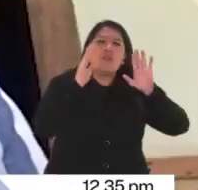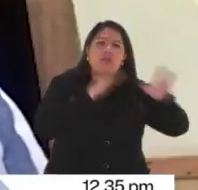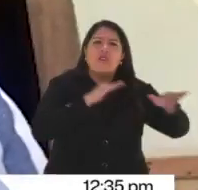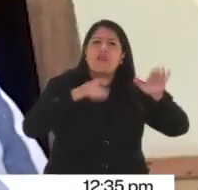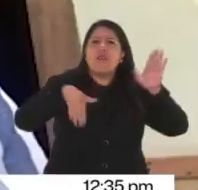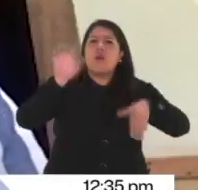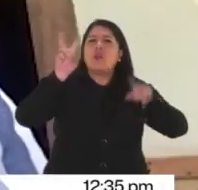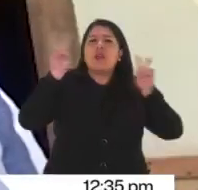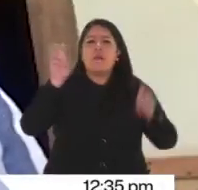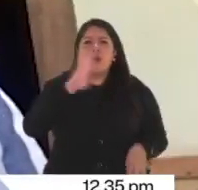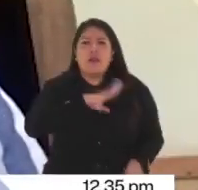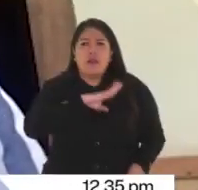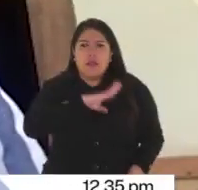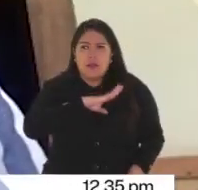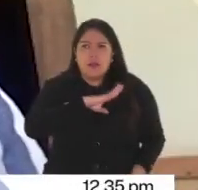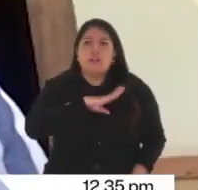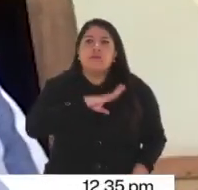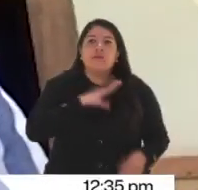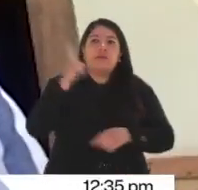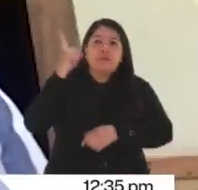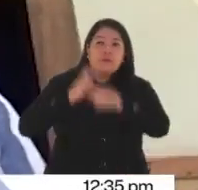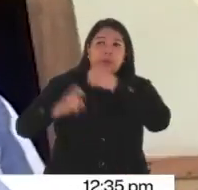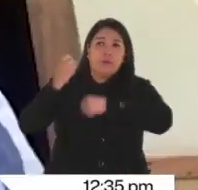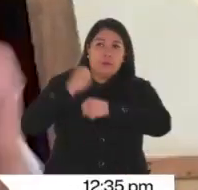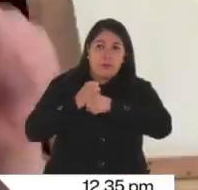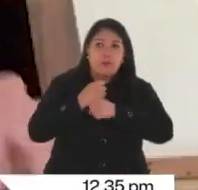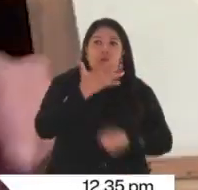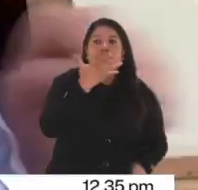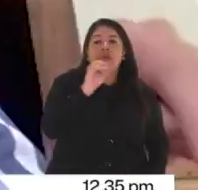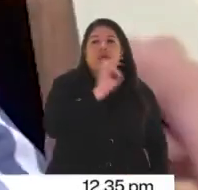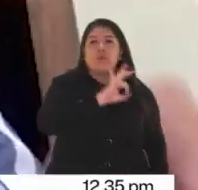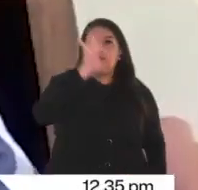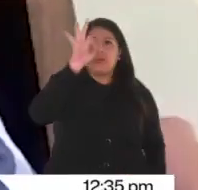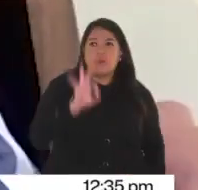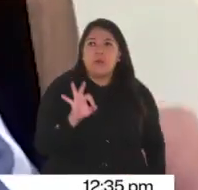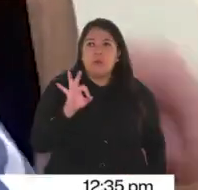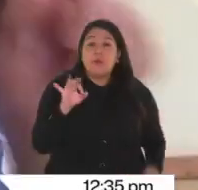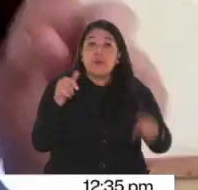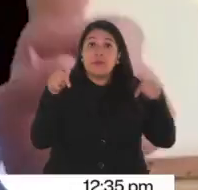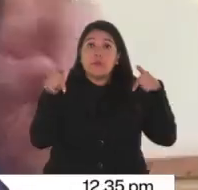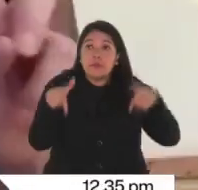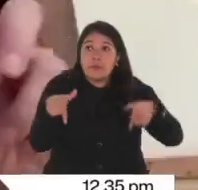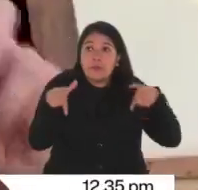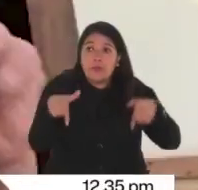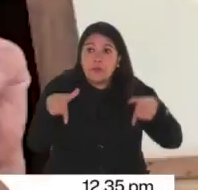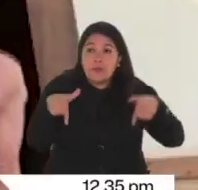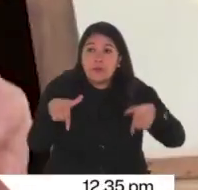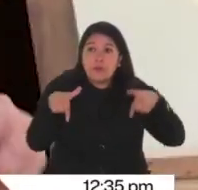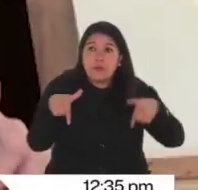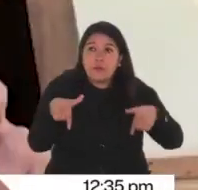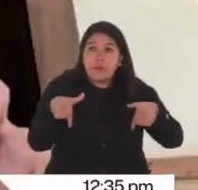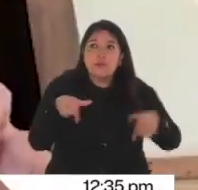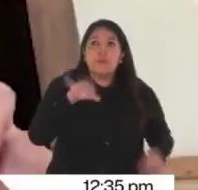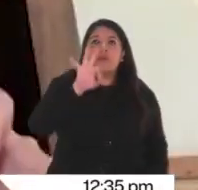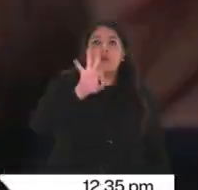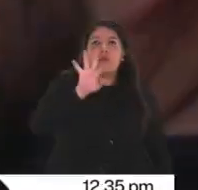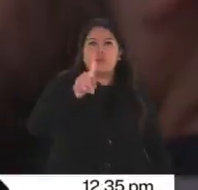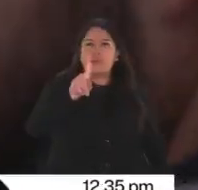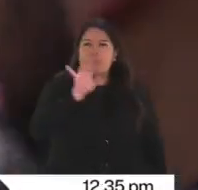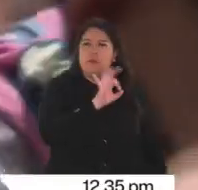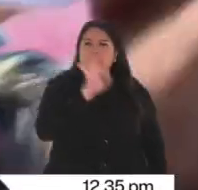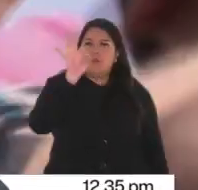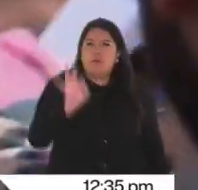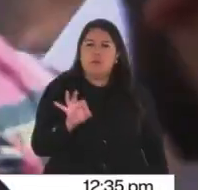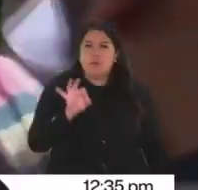del alcalde, que el año pasado estaba en un 50% y en este momento lo tenemos del 31%.